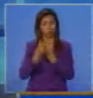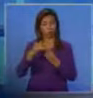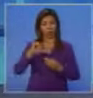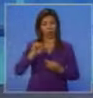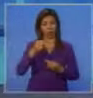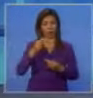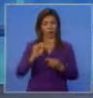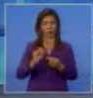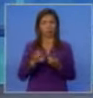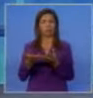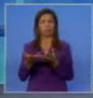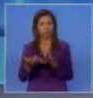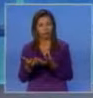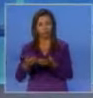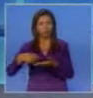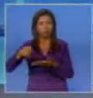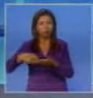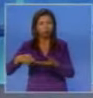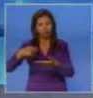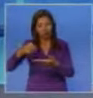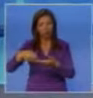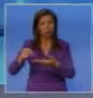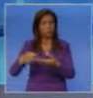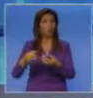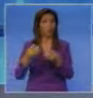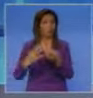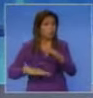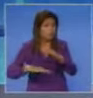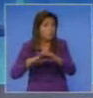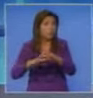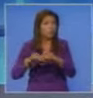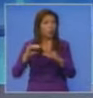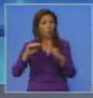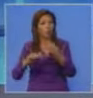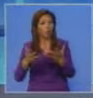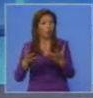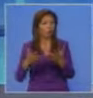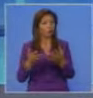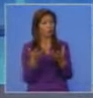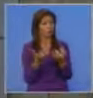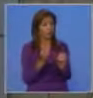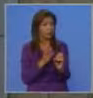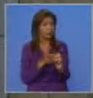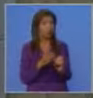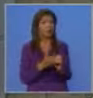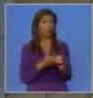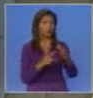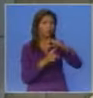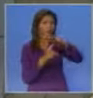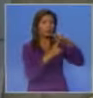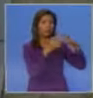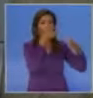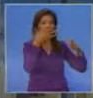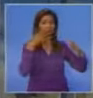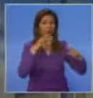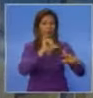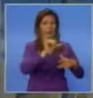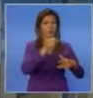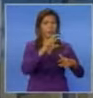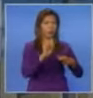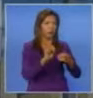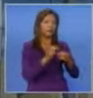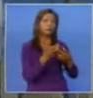forzar la convocatoria a una consulta popular para mantener el petróleo bajo tierra en el Parque Yasuní, según el